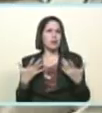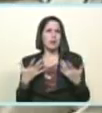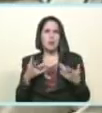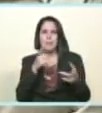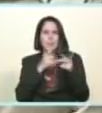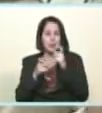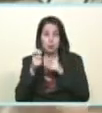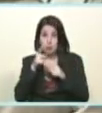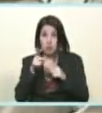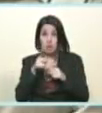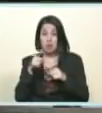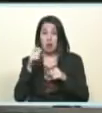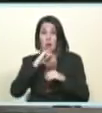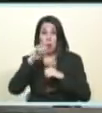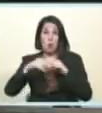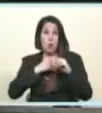su